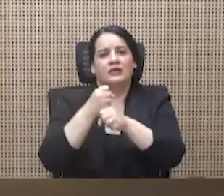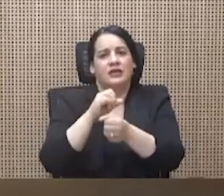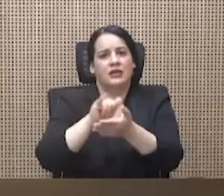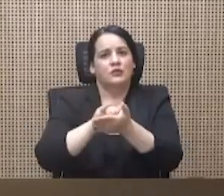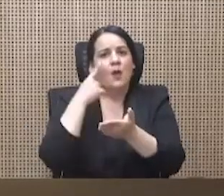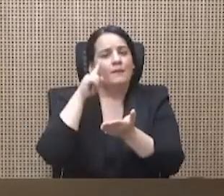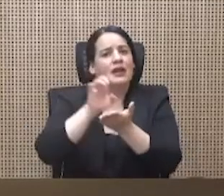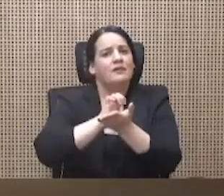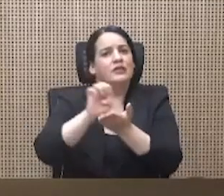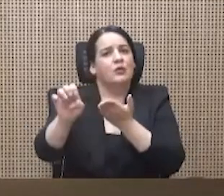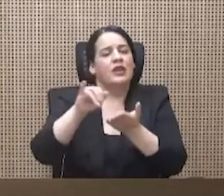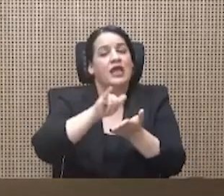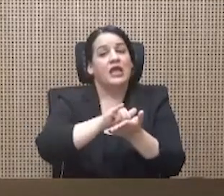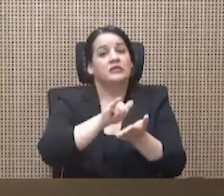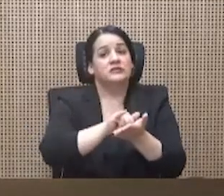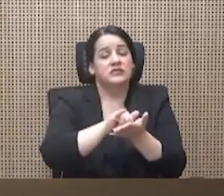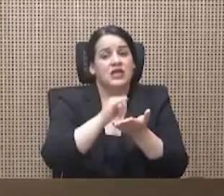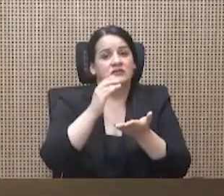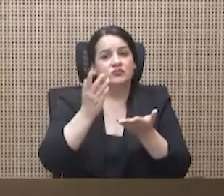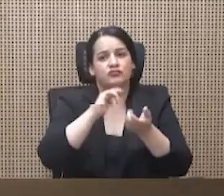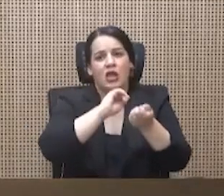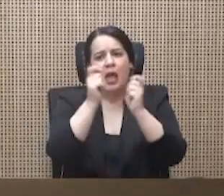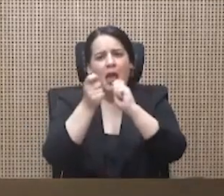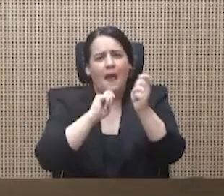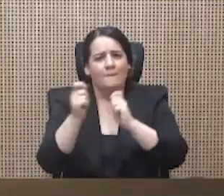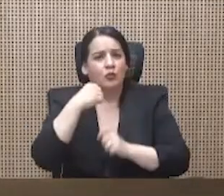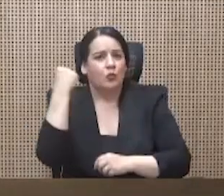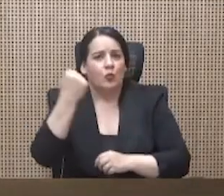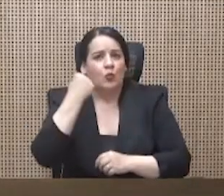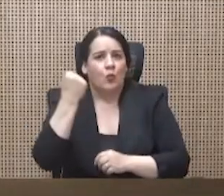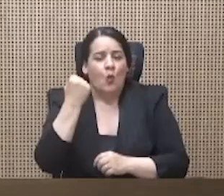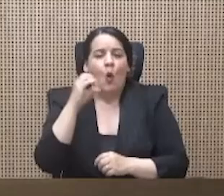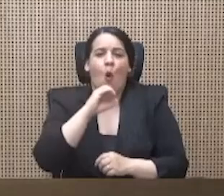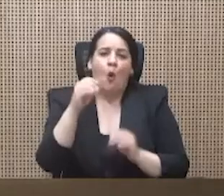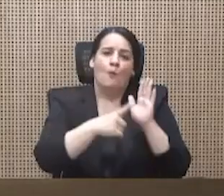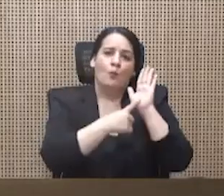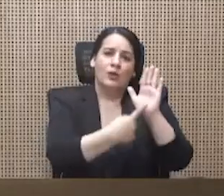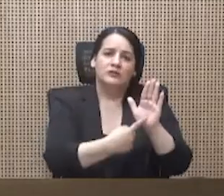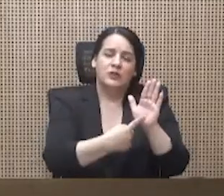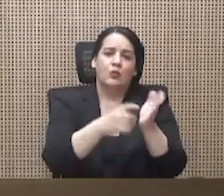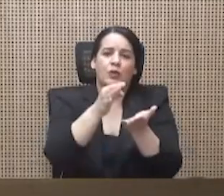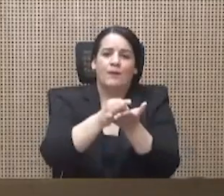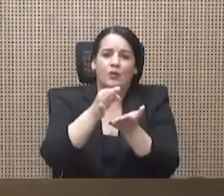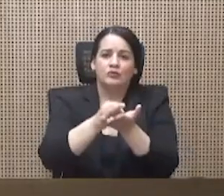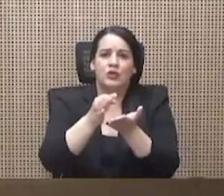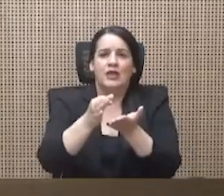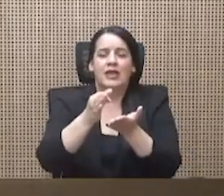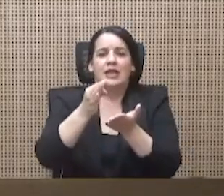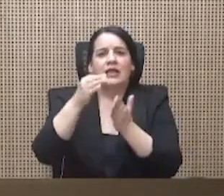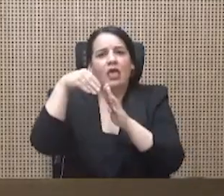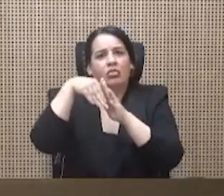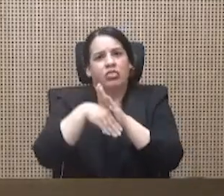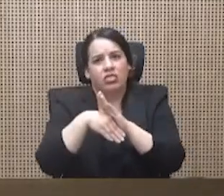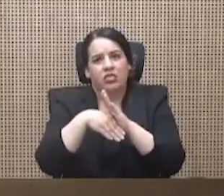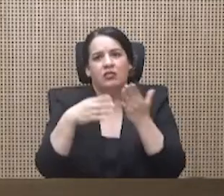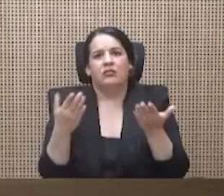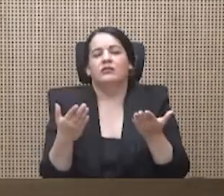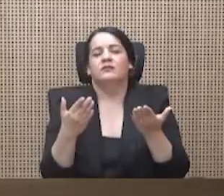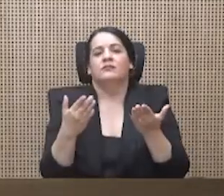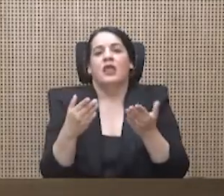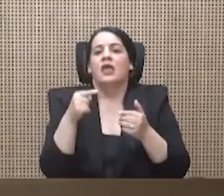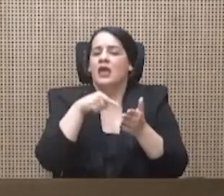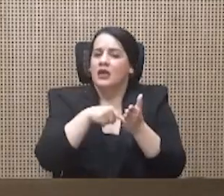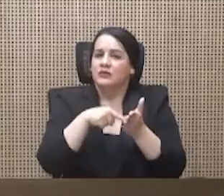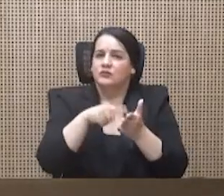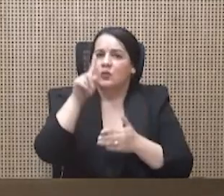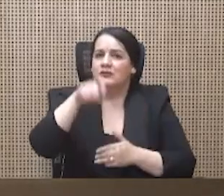apreciaciones abruptas o que muestre una moneda se devalúe en extremo. Eso se debe reflejar